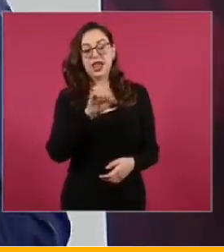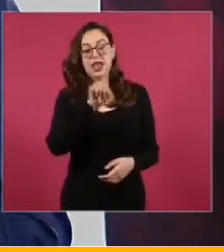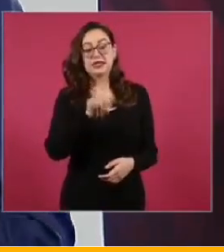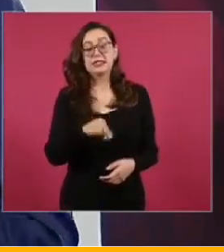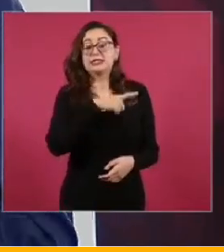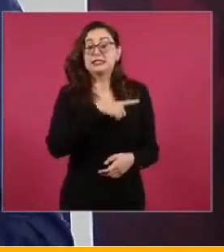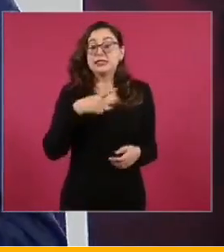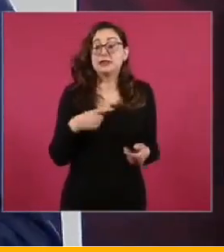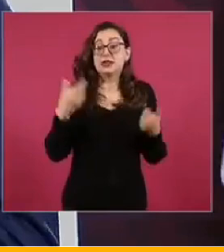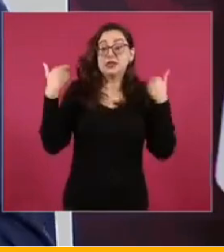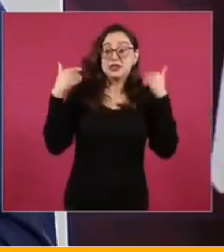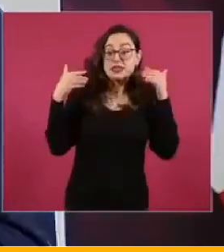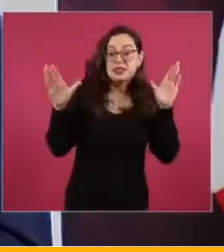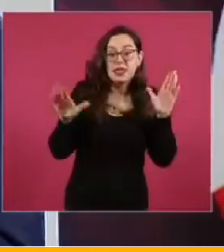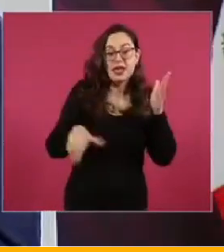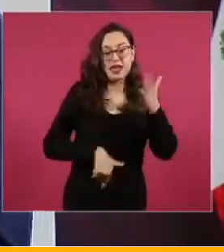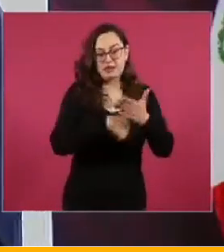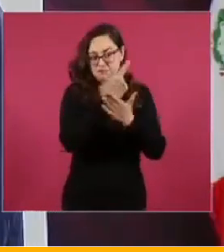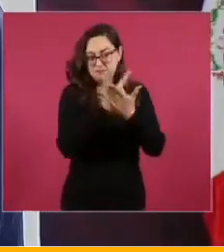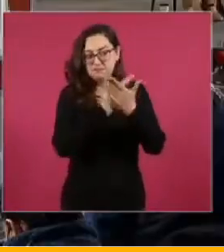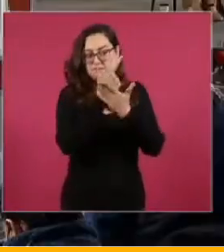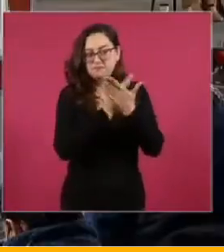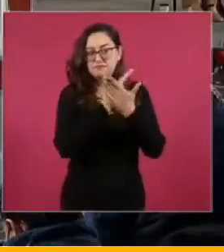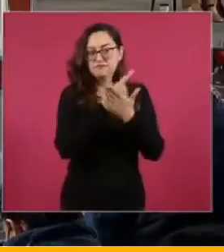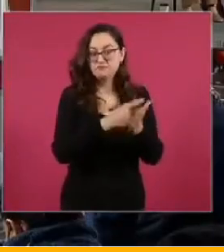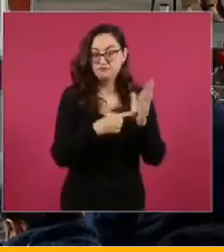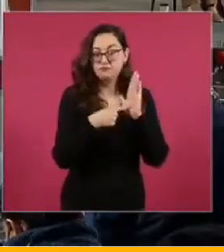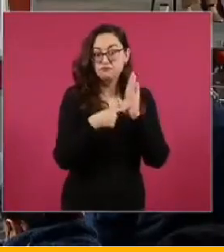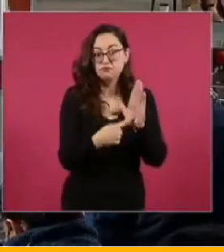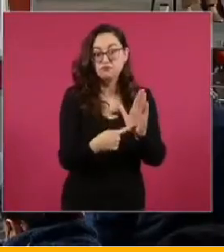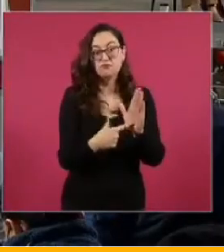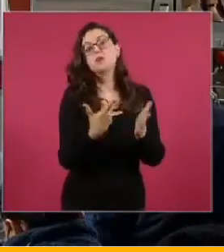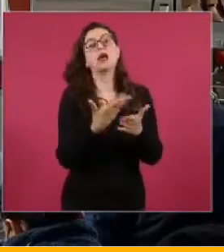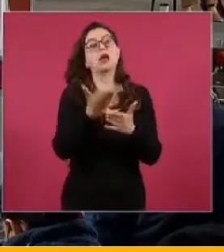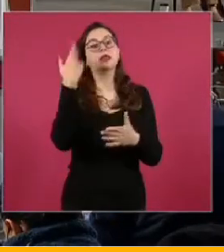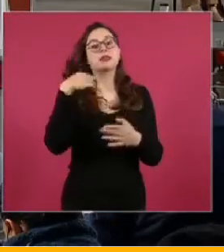así como por oficio, ¿no?